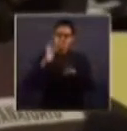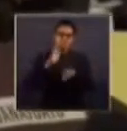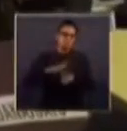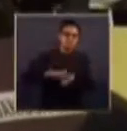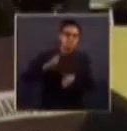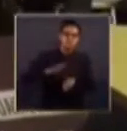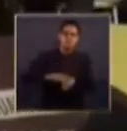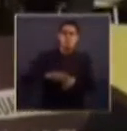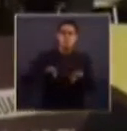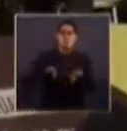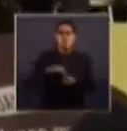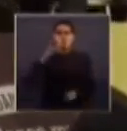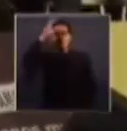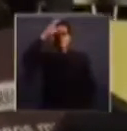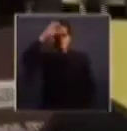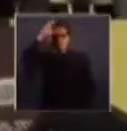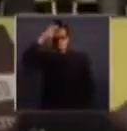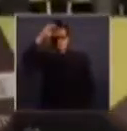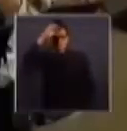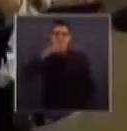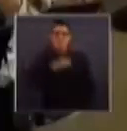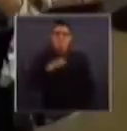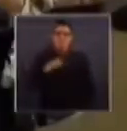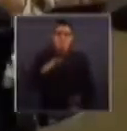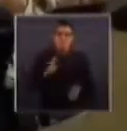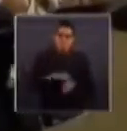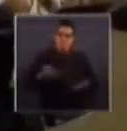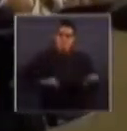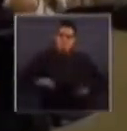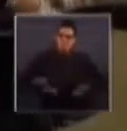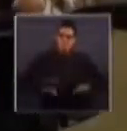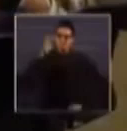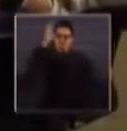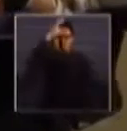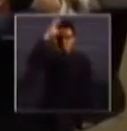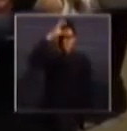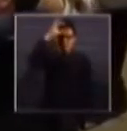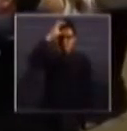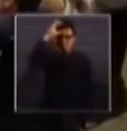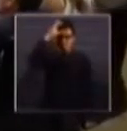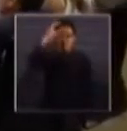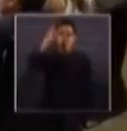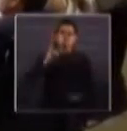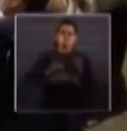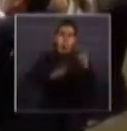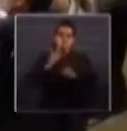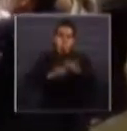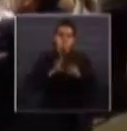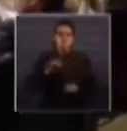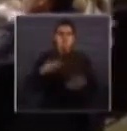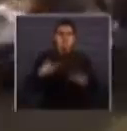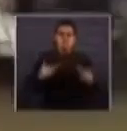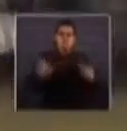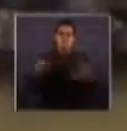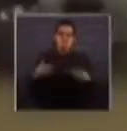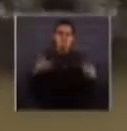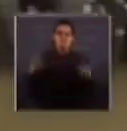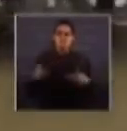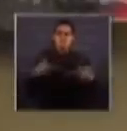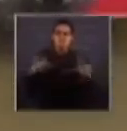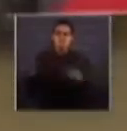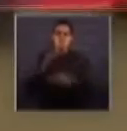culturales y deportivas en esos polígonos. No es regalando tinacos y calentadores solares